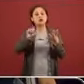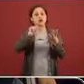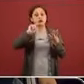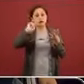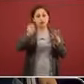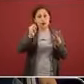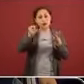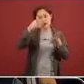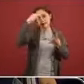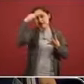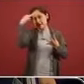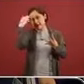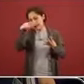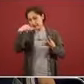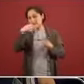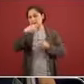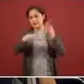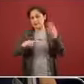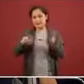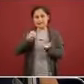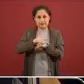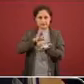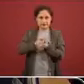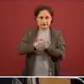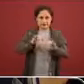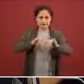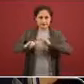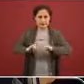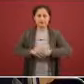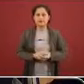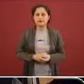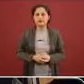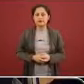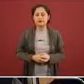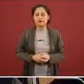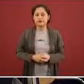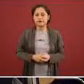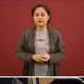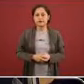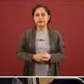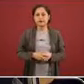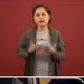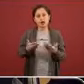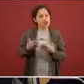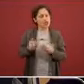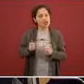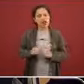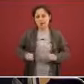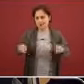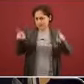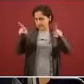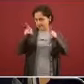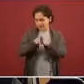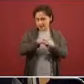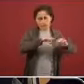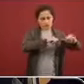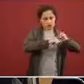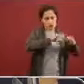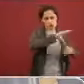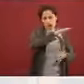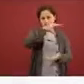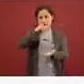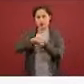y Mexicali. La siguiente. Misma información, pero en este caso de